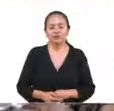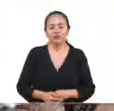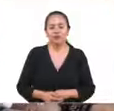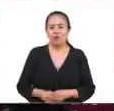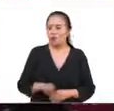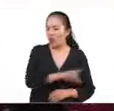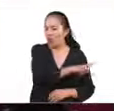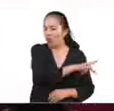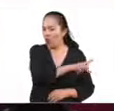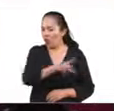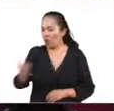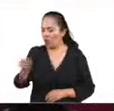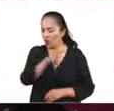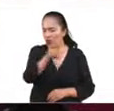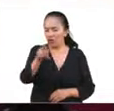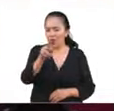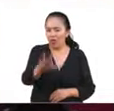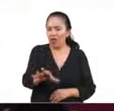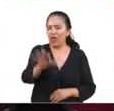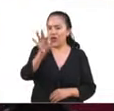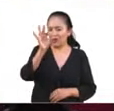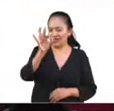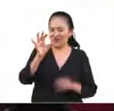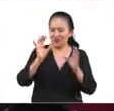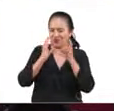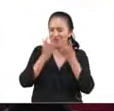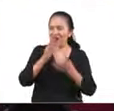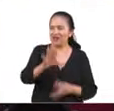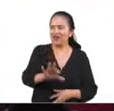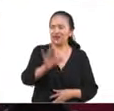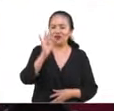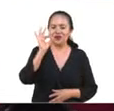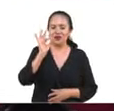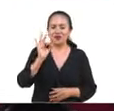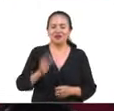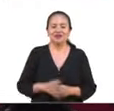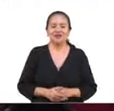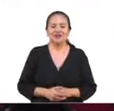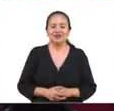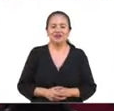Todas ustedes fueron elegidas por sus comunidades,